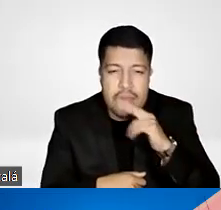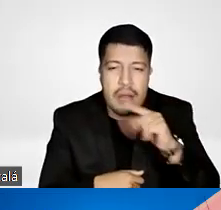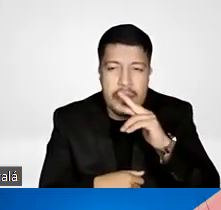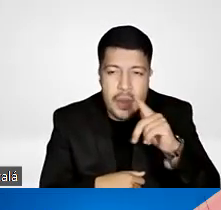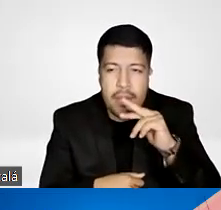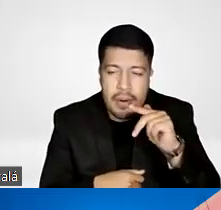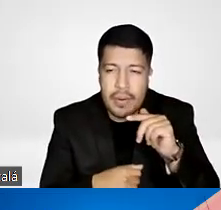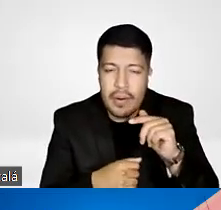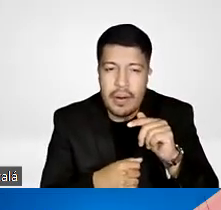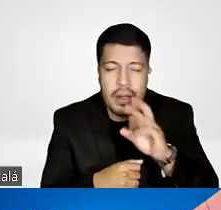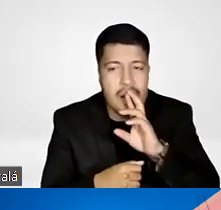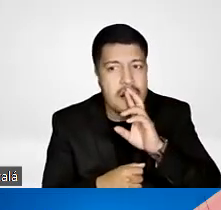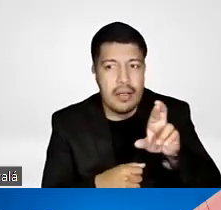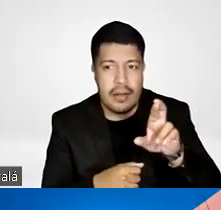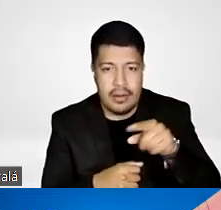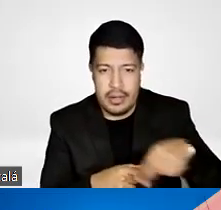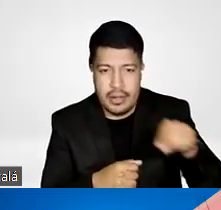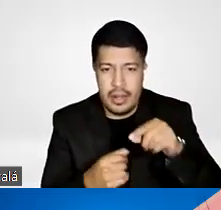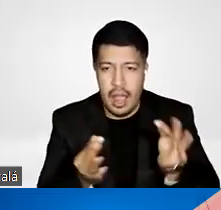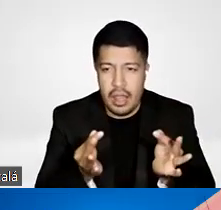de las personas.